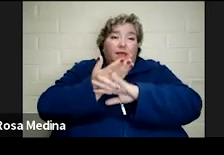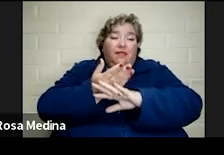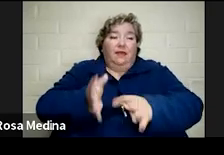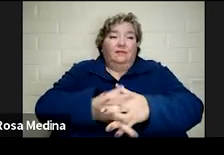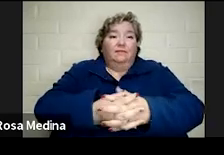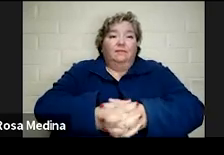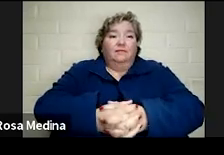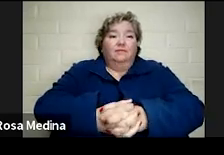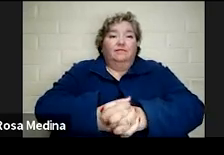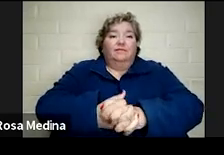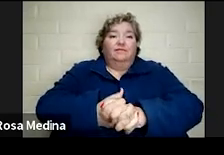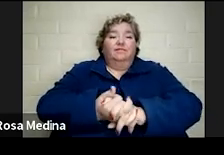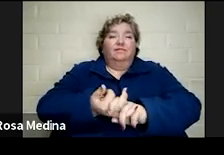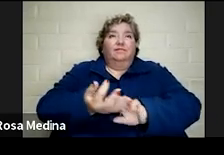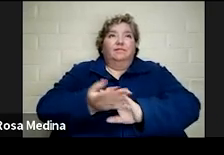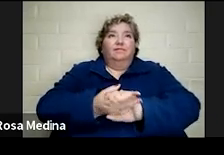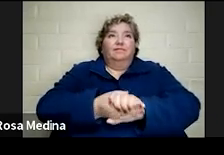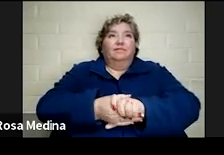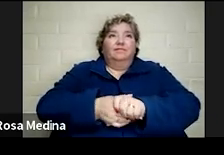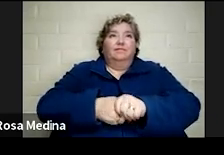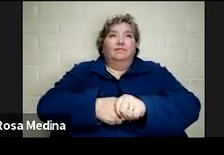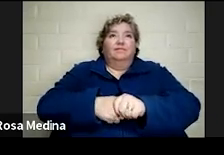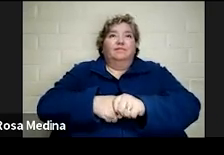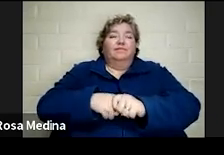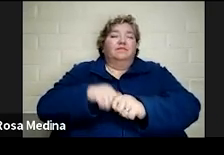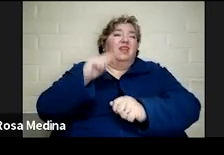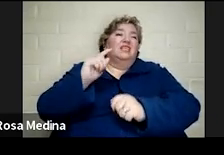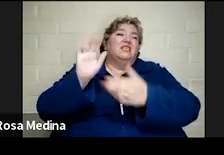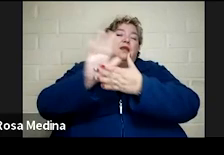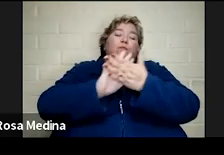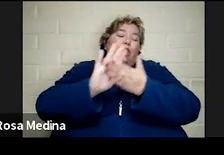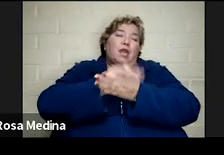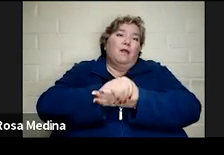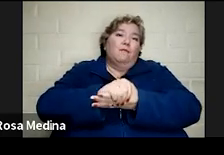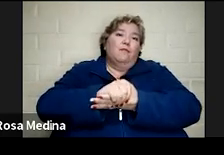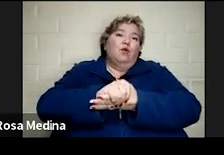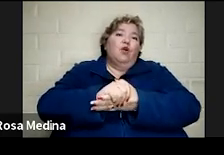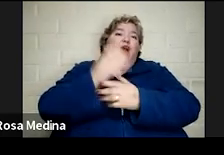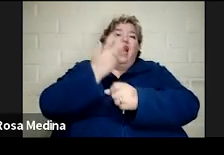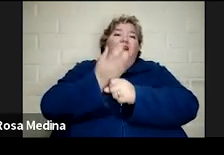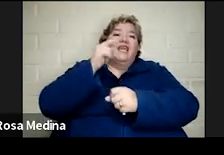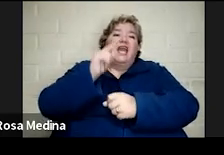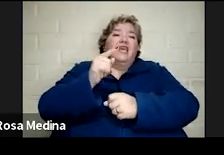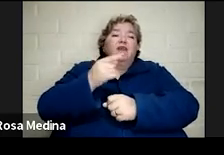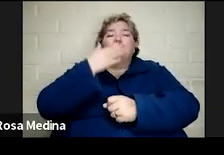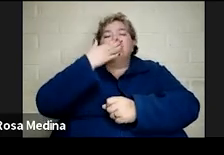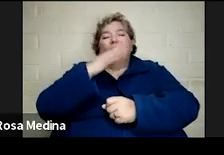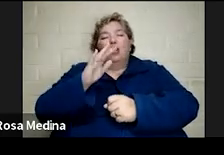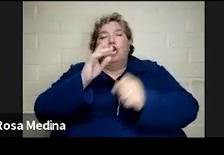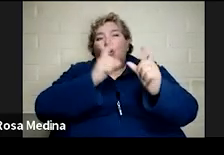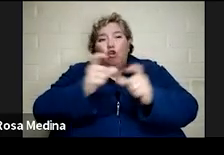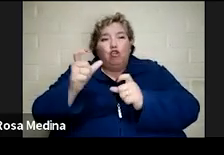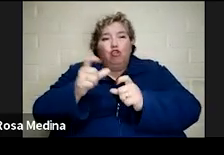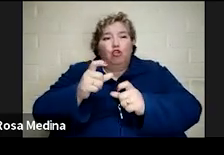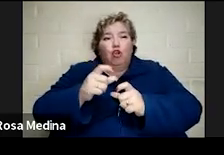Y así, por ejemplo, en la adolescencia ya hay un mejor control inhibitorio, mejora la